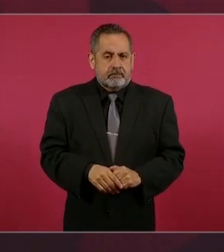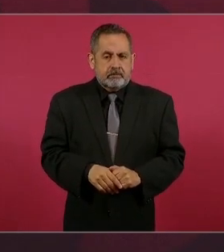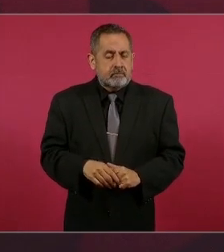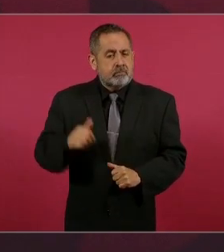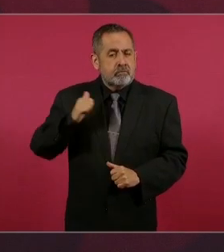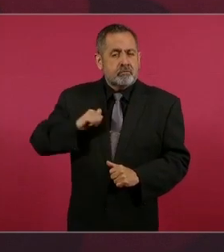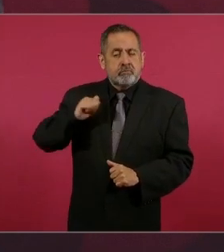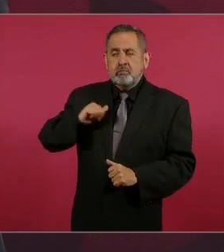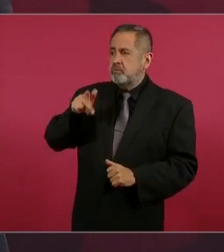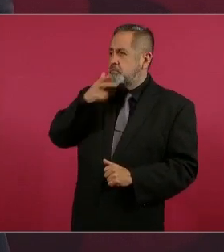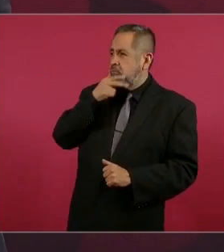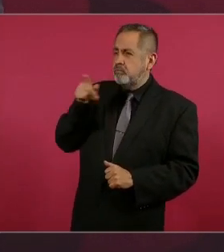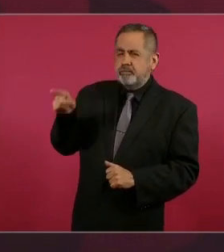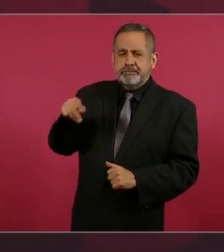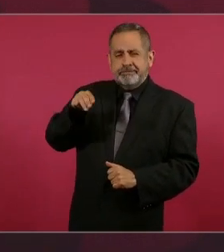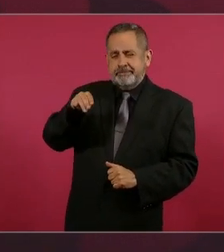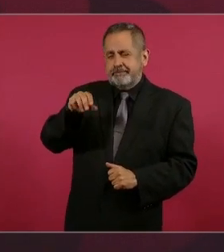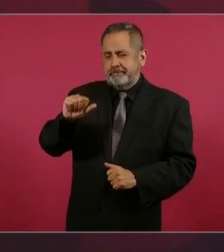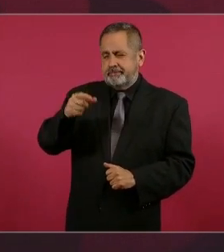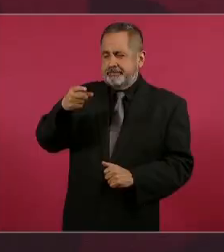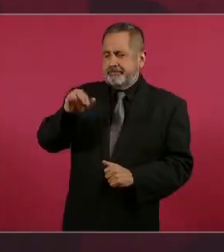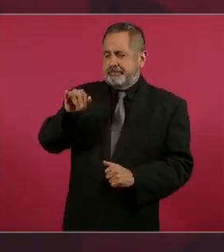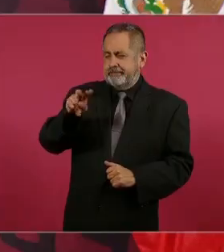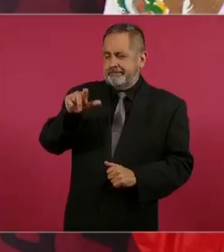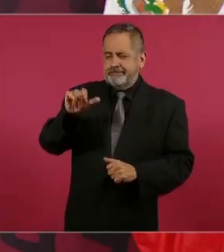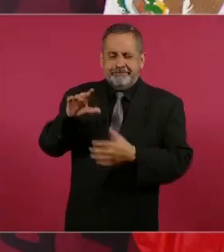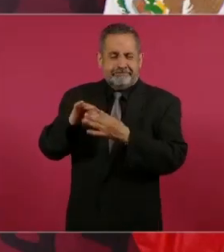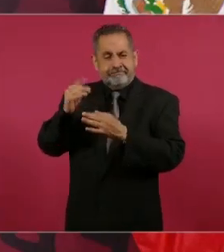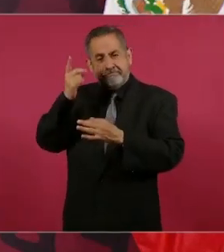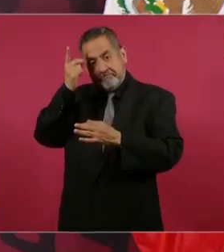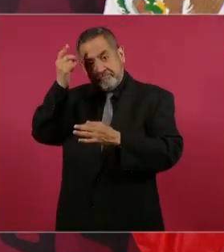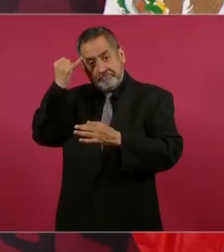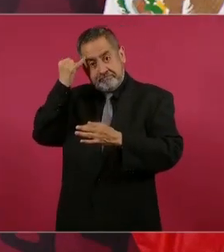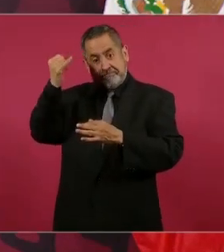Maquiavelo tenía razón cuando hablaba de que la política